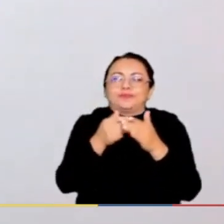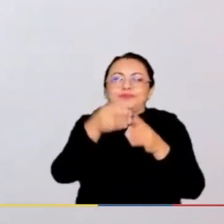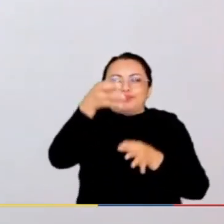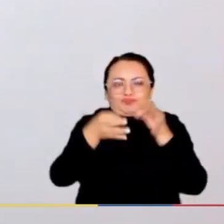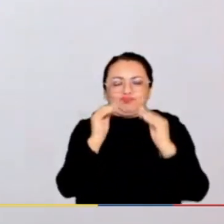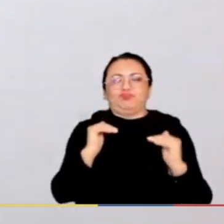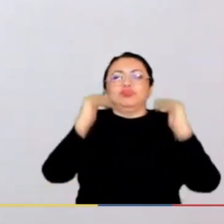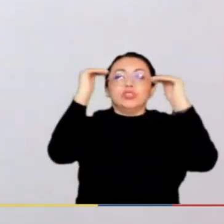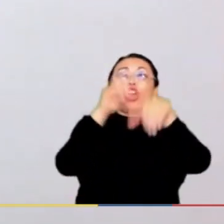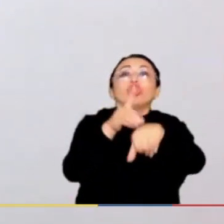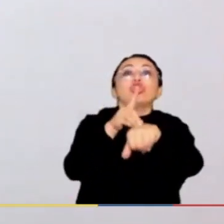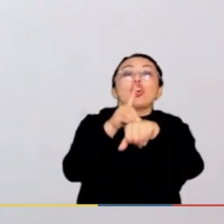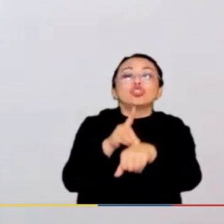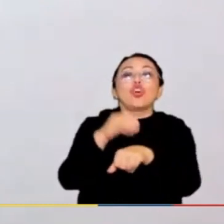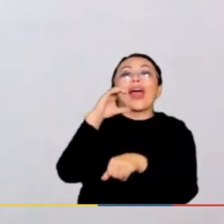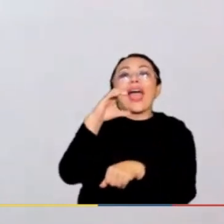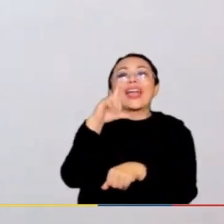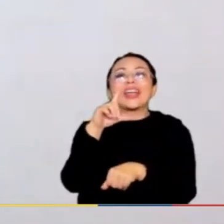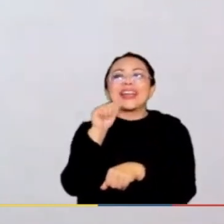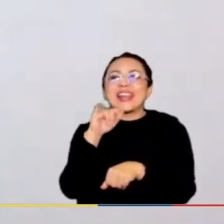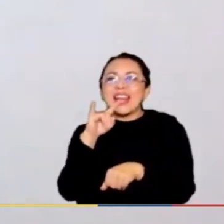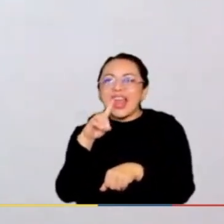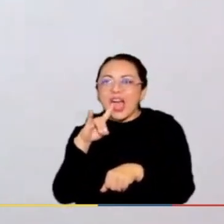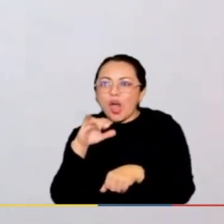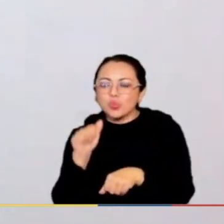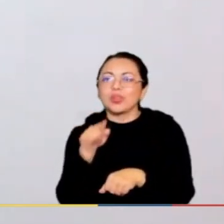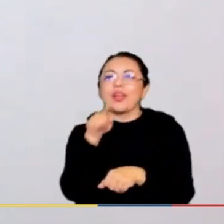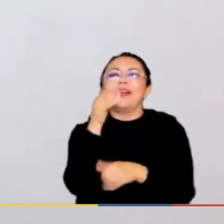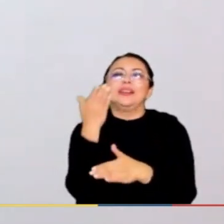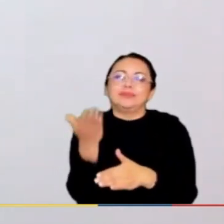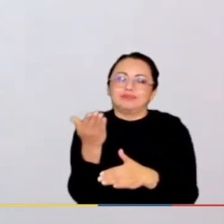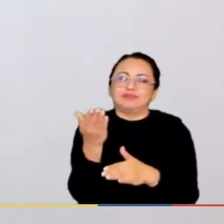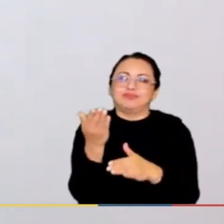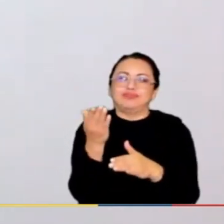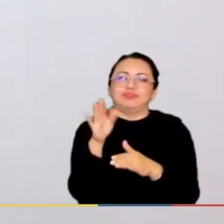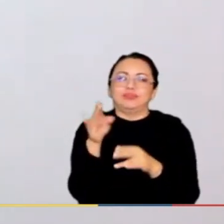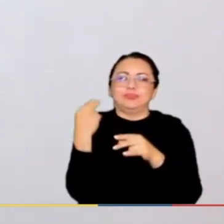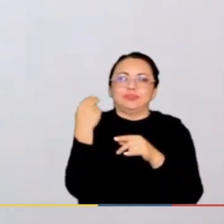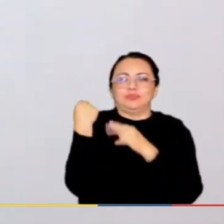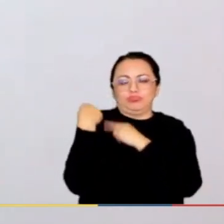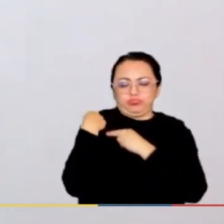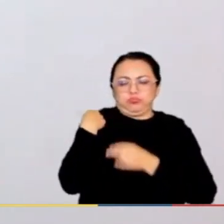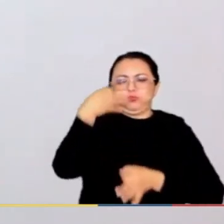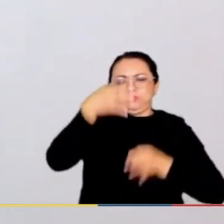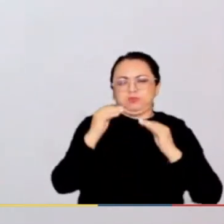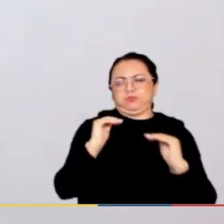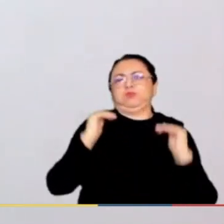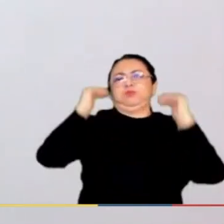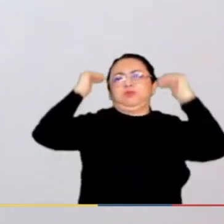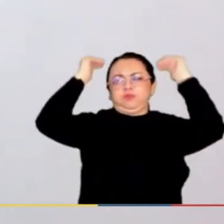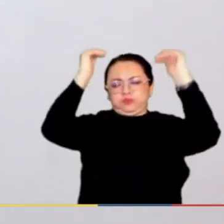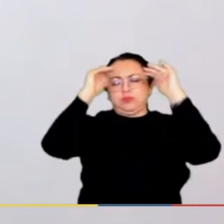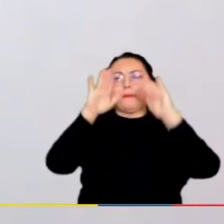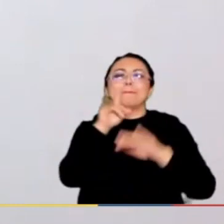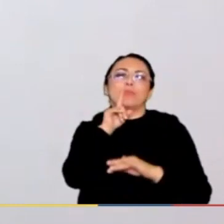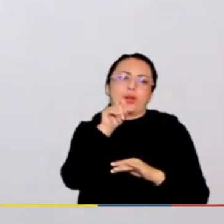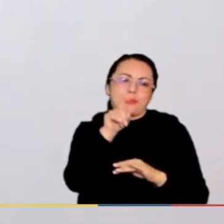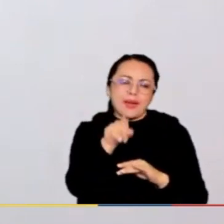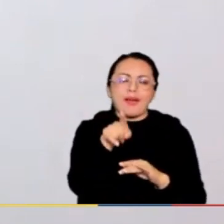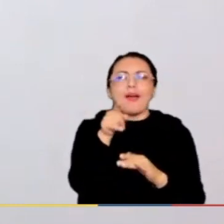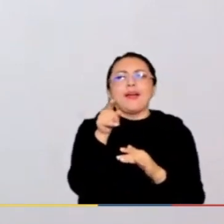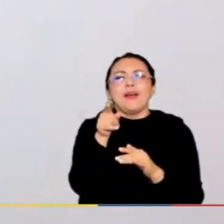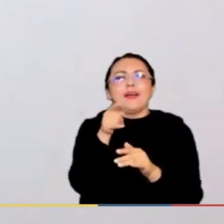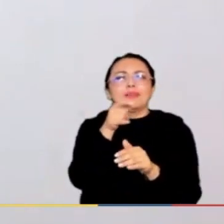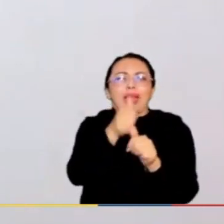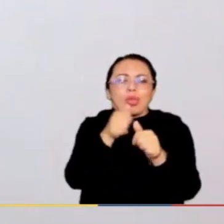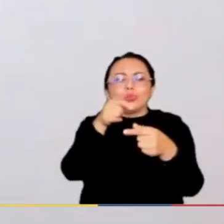doctora Gloria Claudia Yolanda Rodríguez, magistrada Sala Civil Familia Tribunal Superior de Bucaramanga, y a usted, por supuesto,